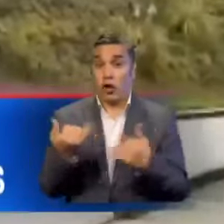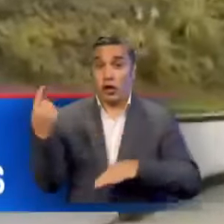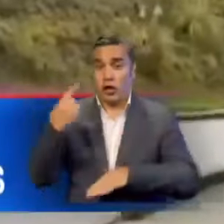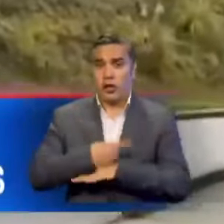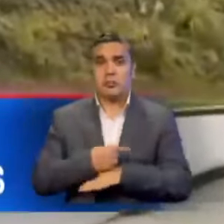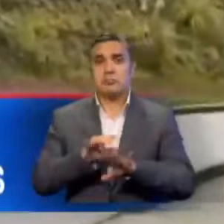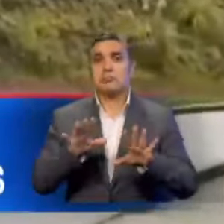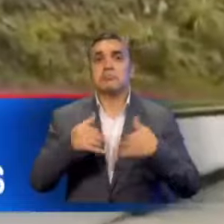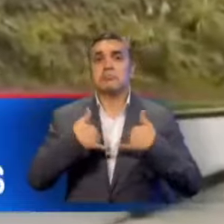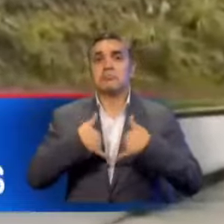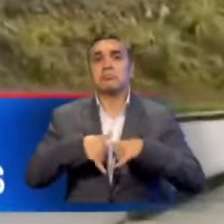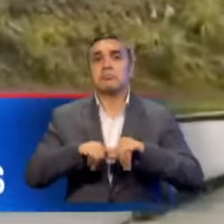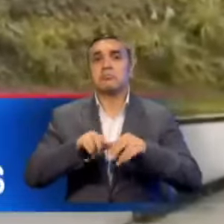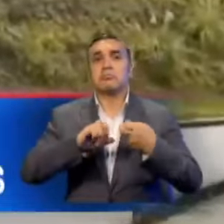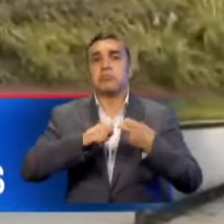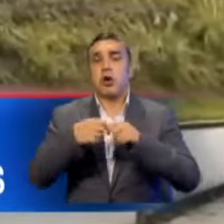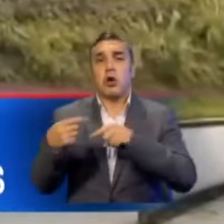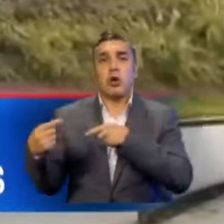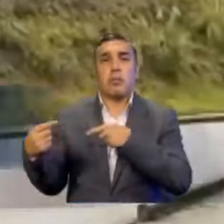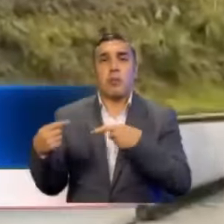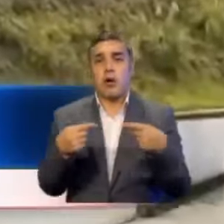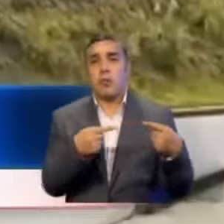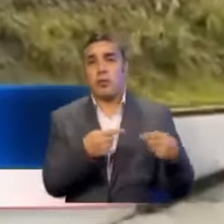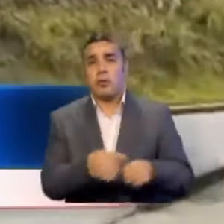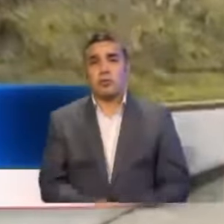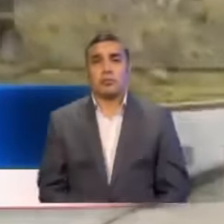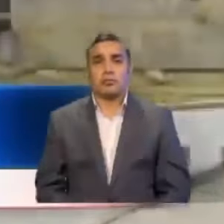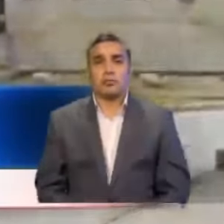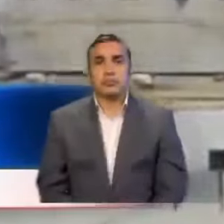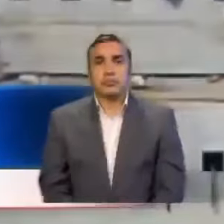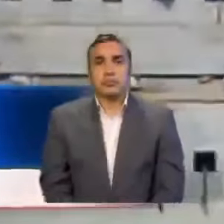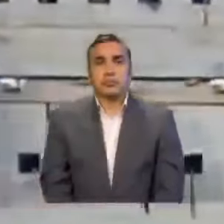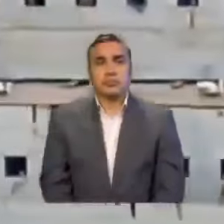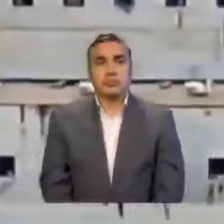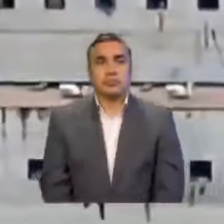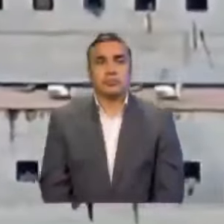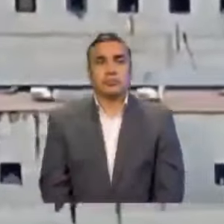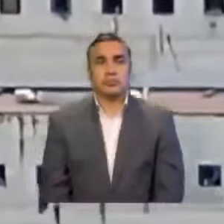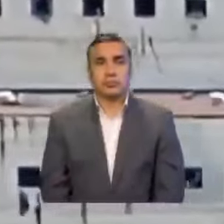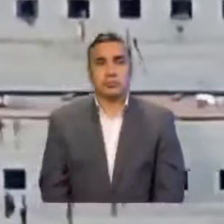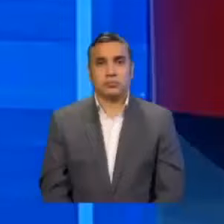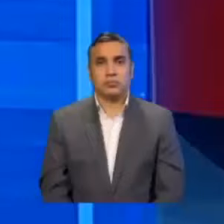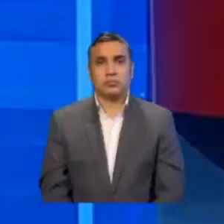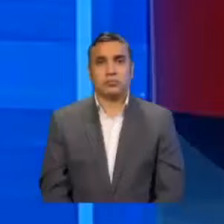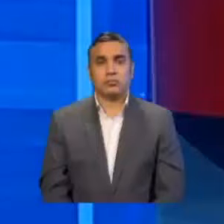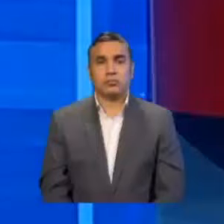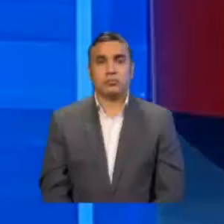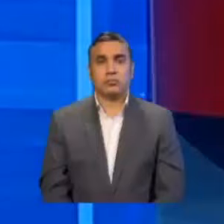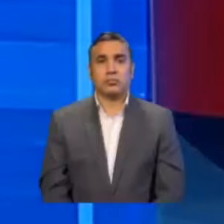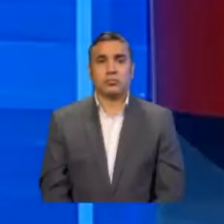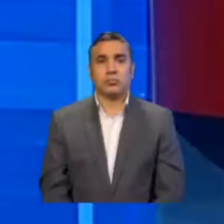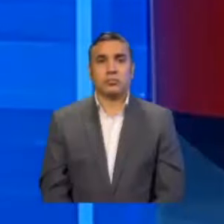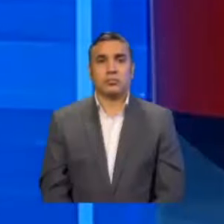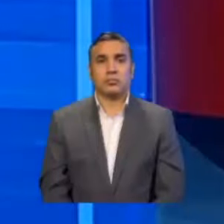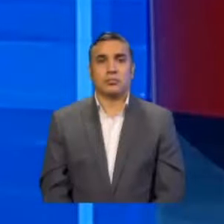emisión aún continuaban los disturbios. Desde Cuenca, Lipsia Álava, TC Televisión.